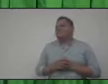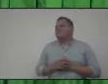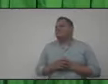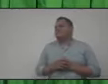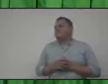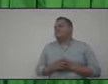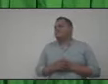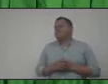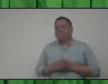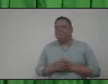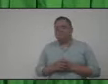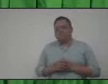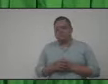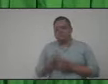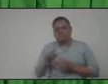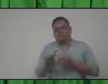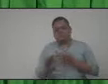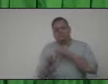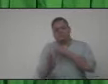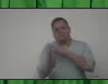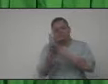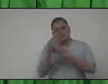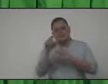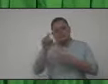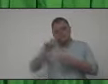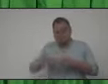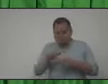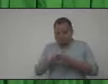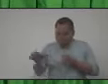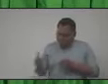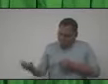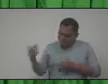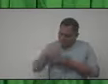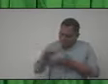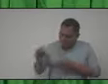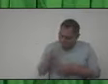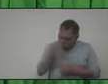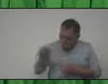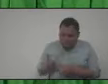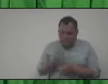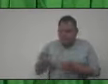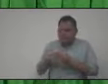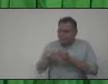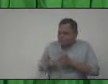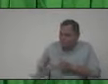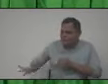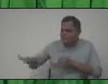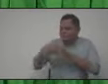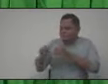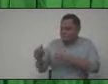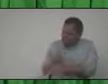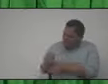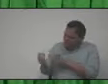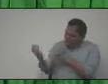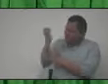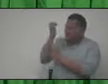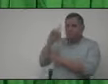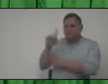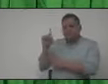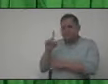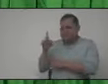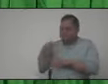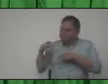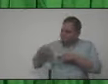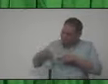esto dice así. Son las 4 de la mañana, sírvame otro trago y caña, no me corra, cantinero. Mire